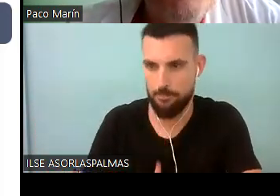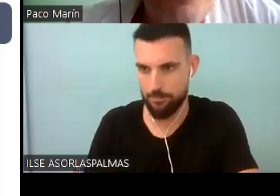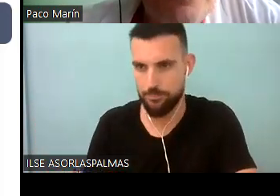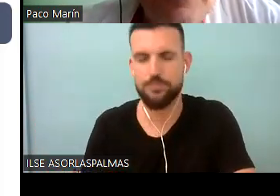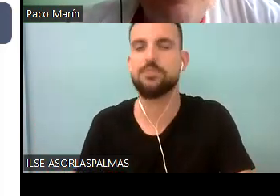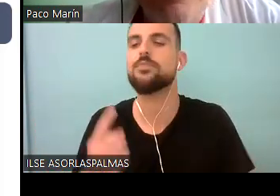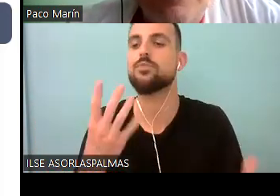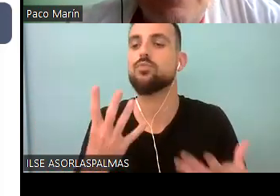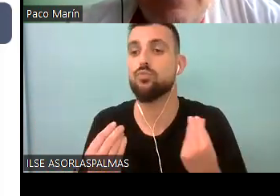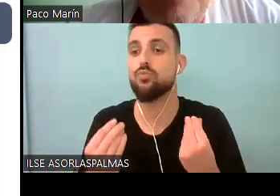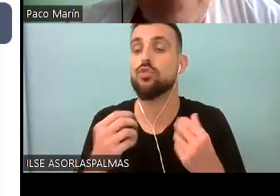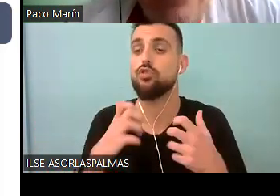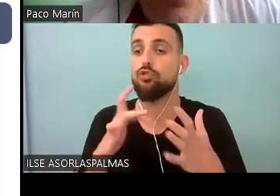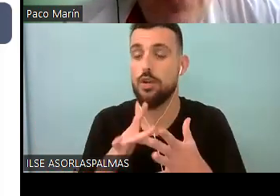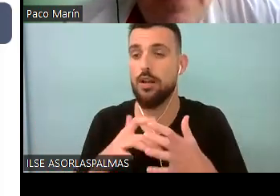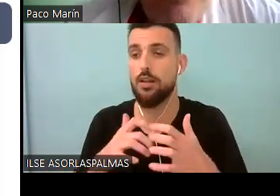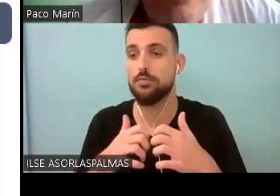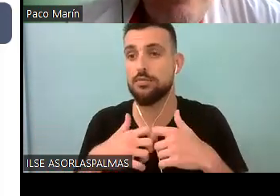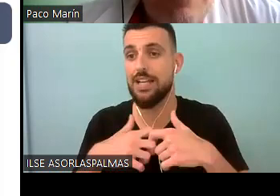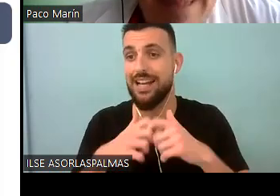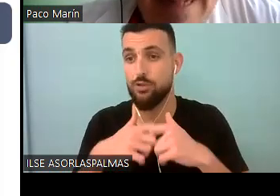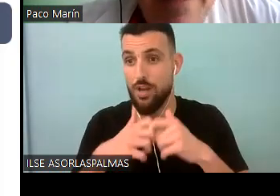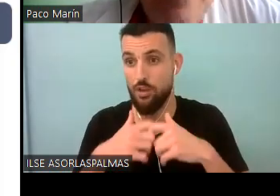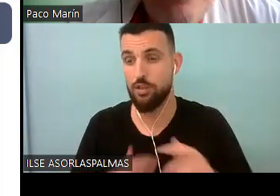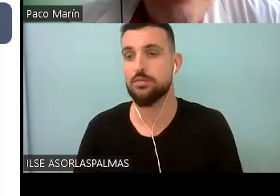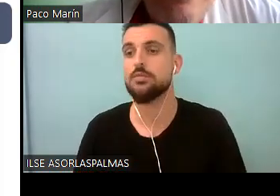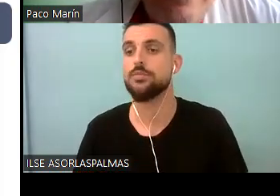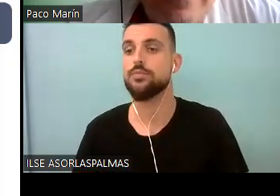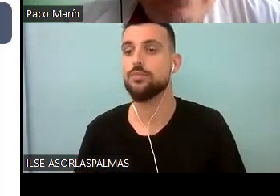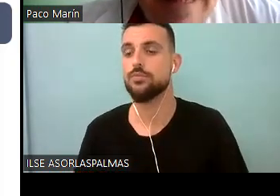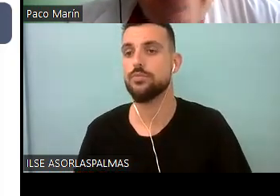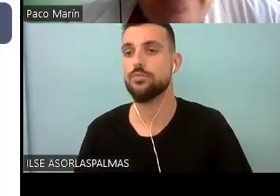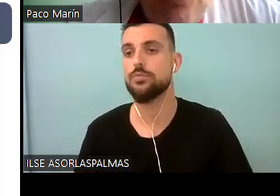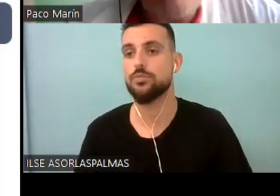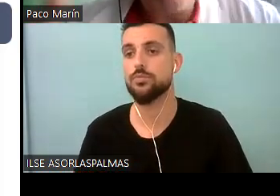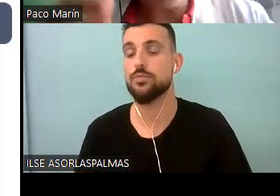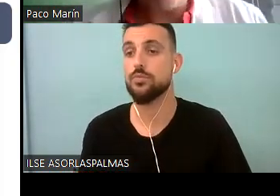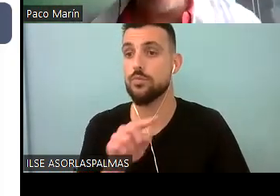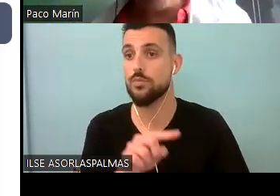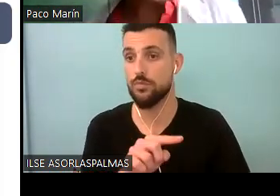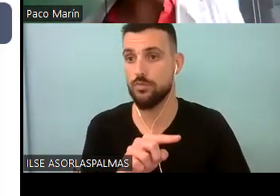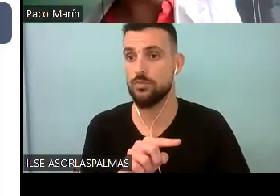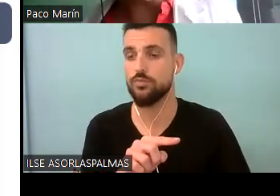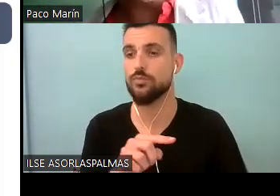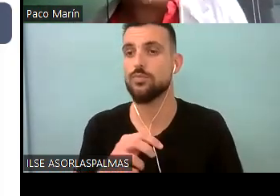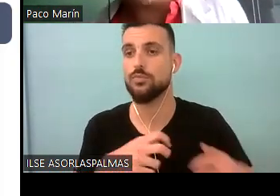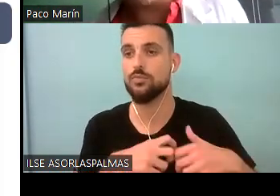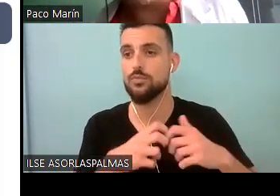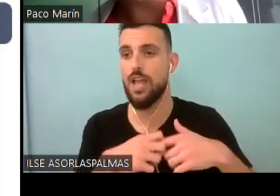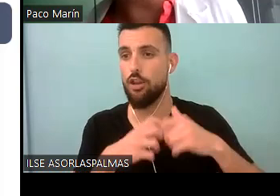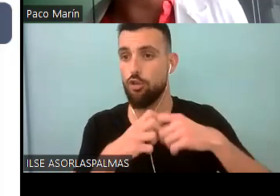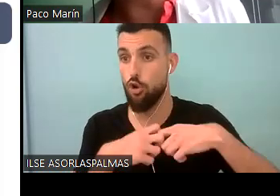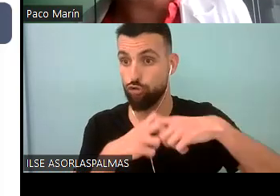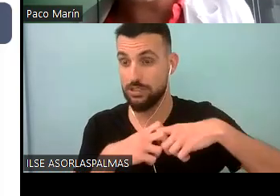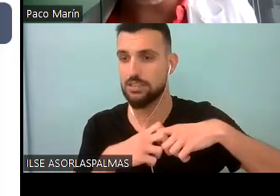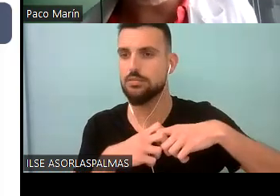muchas articulaciones artrósicas degeneradas tienen en su interior, o sea, no sé si os habéis